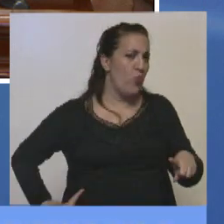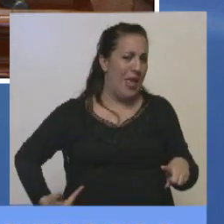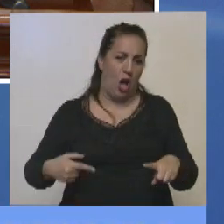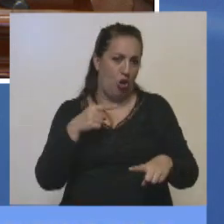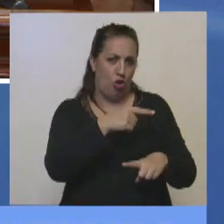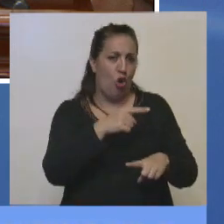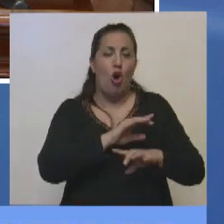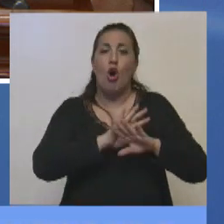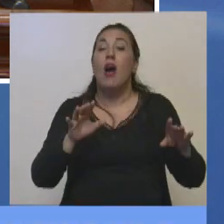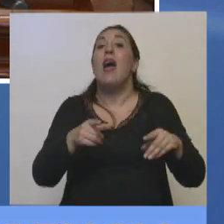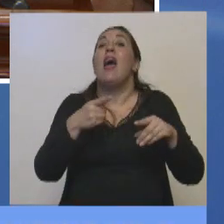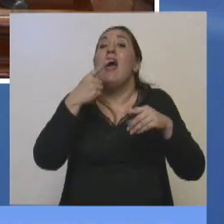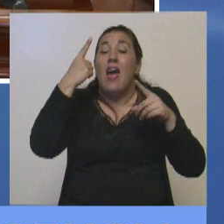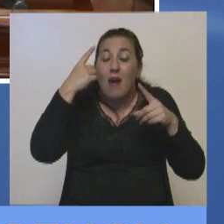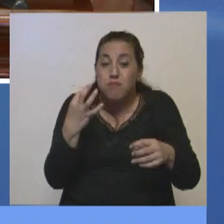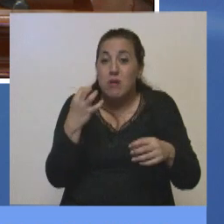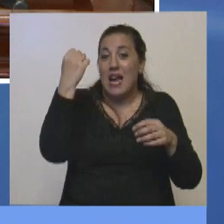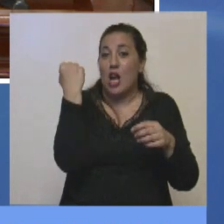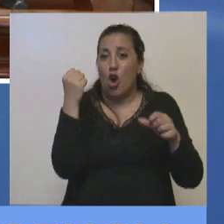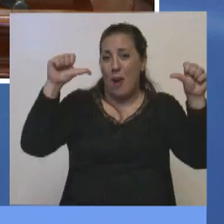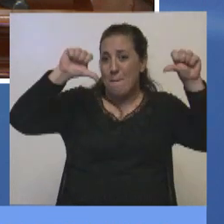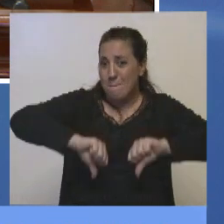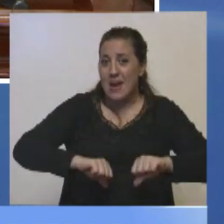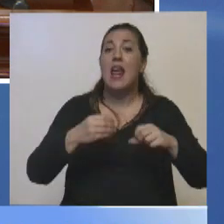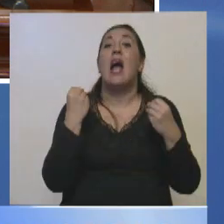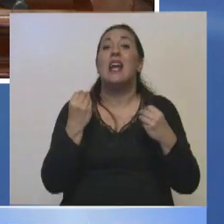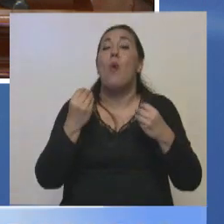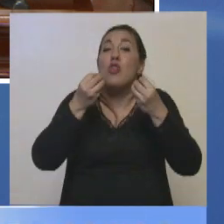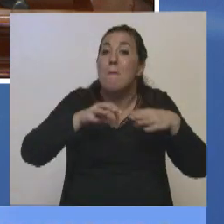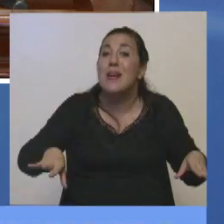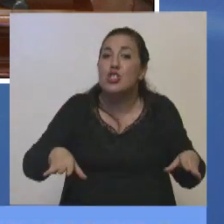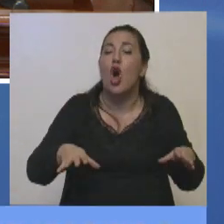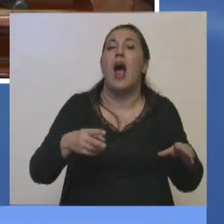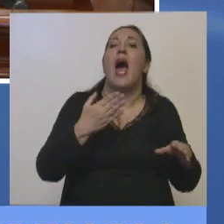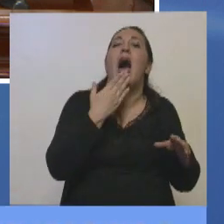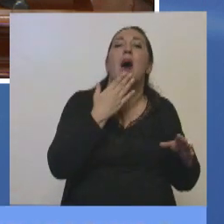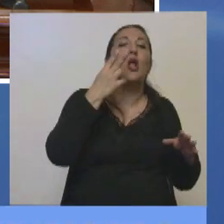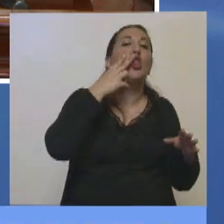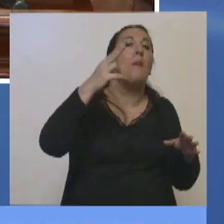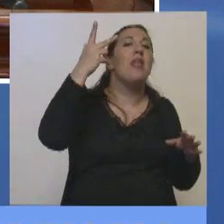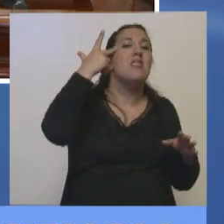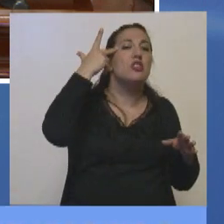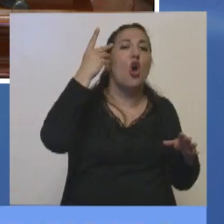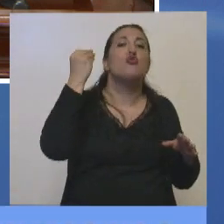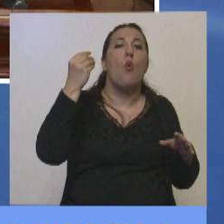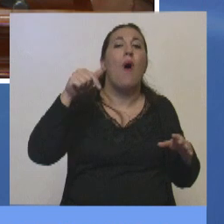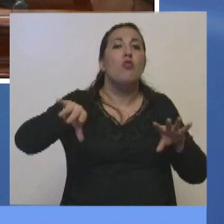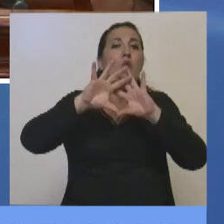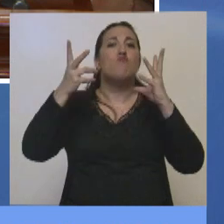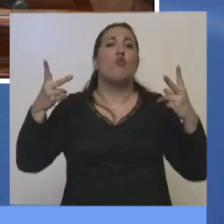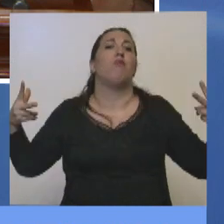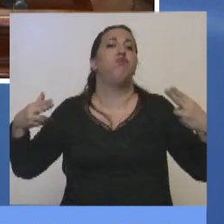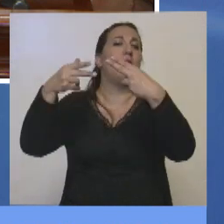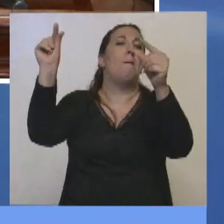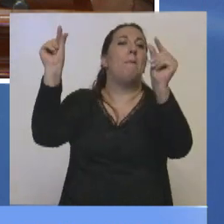empezó el día que los mercados nos sacaron la escalera insisto a abril del 18 y que este gobierno está intentando